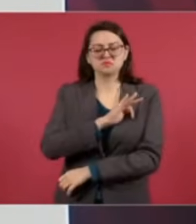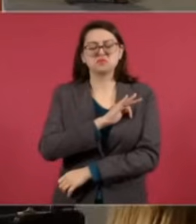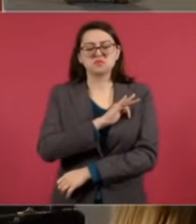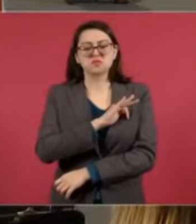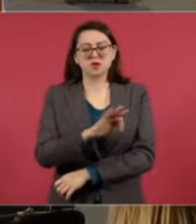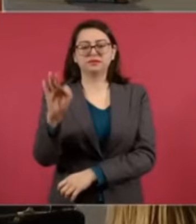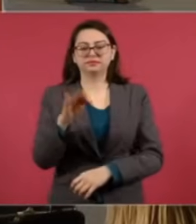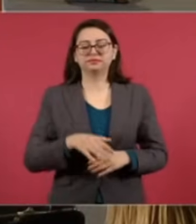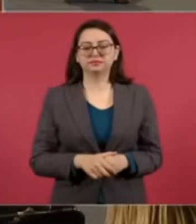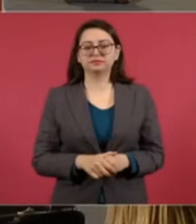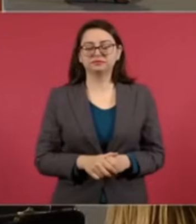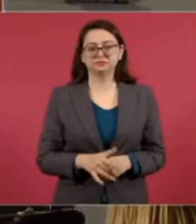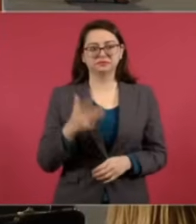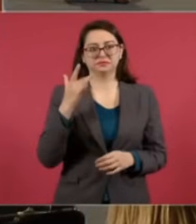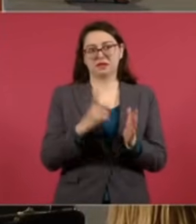en Rubén Darío